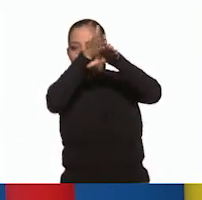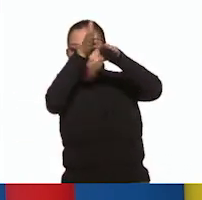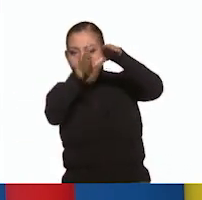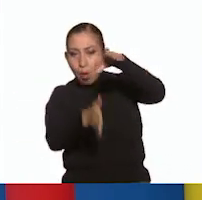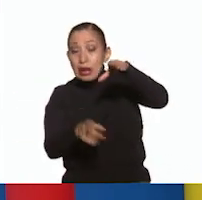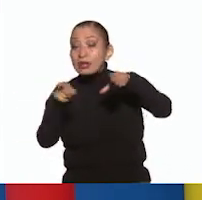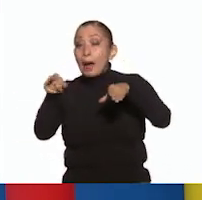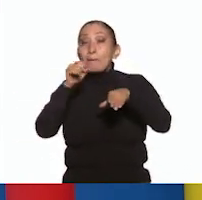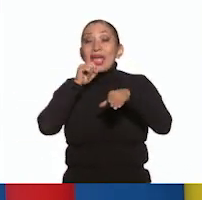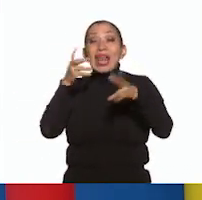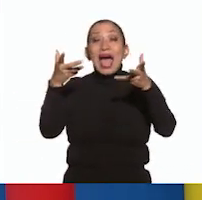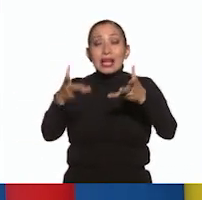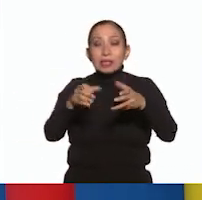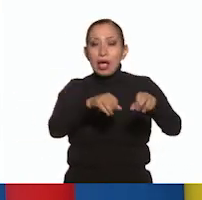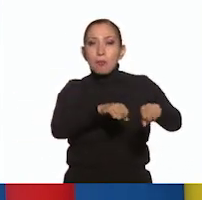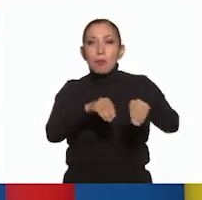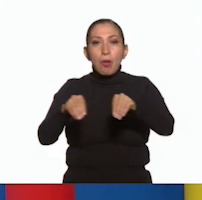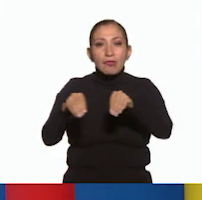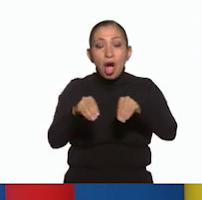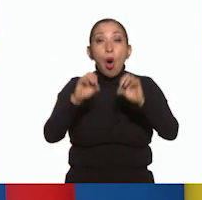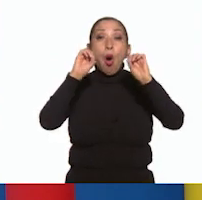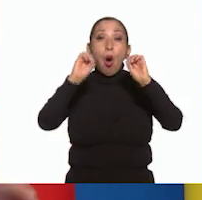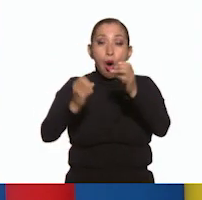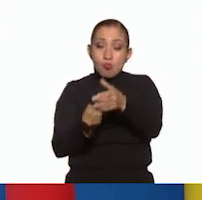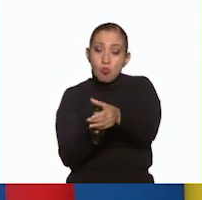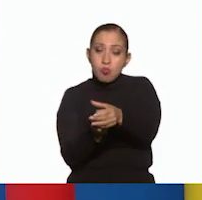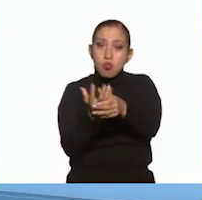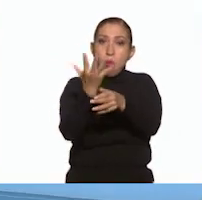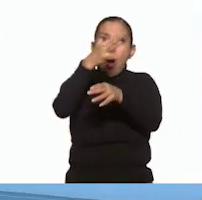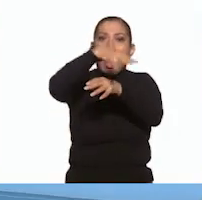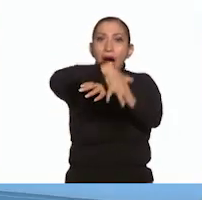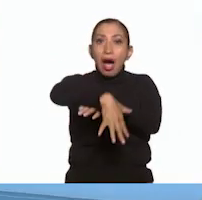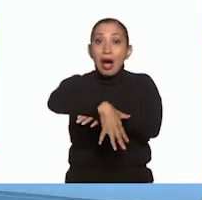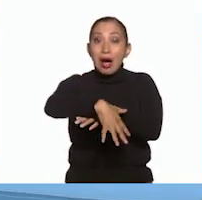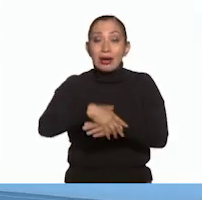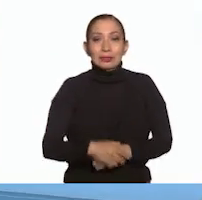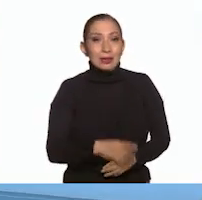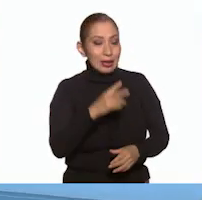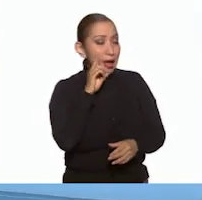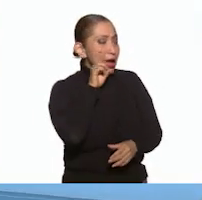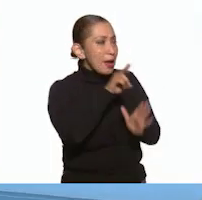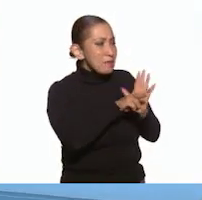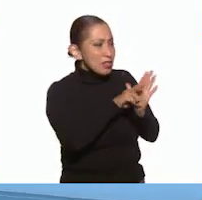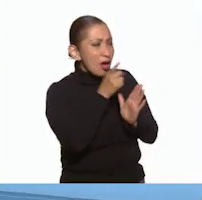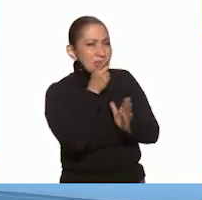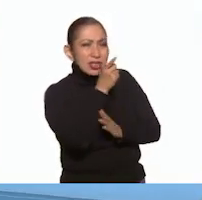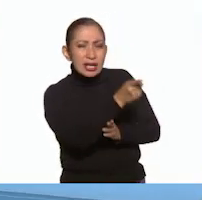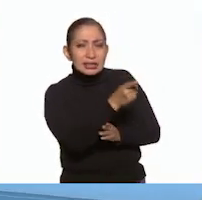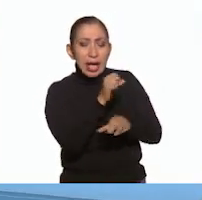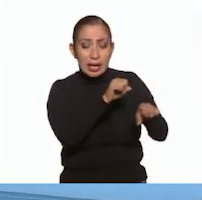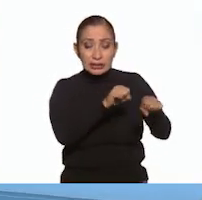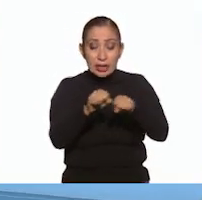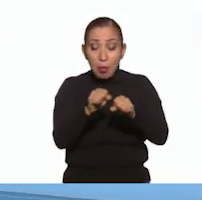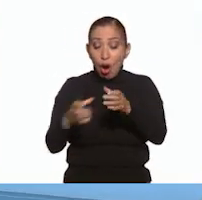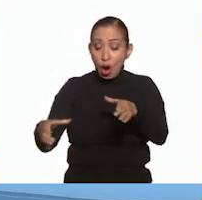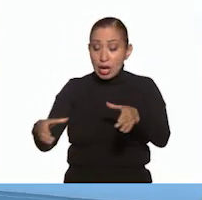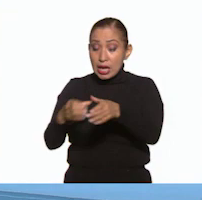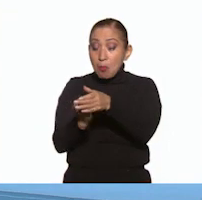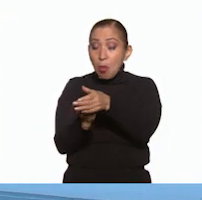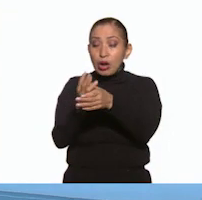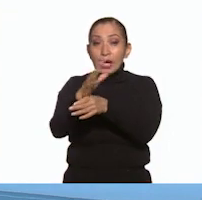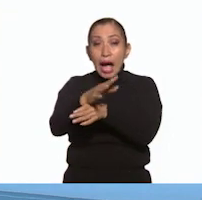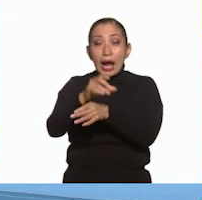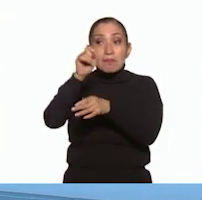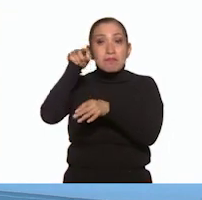responsable de la actividad sísmica y volcánica del planeta. En el video dijeron que los sismos y los volcanes se